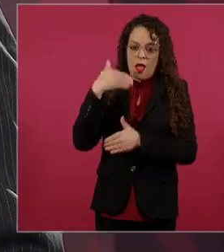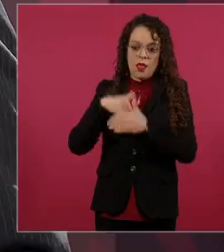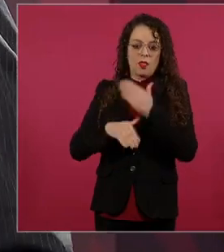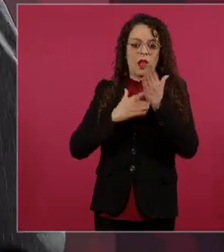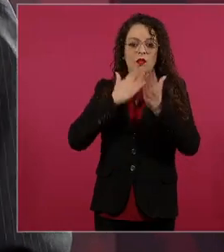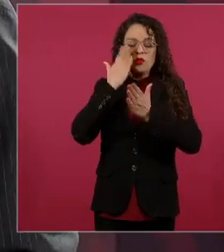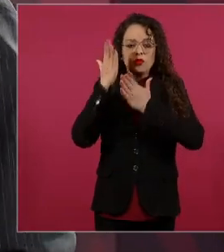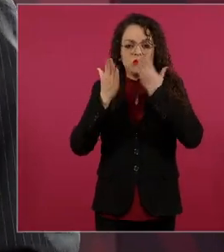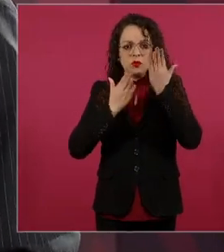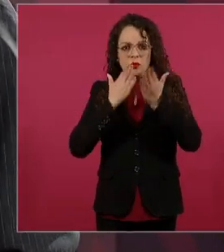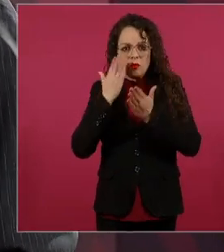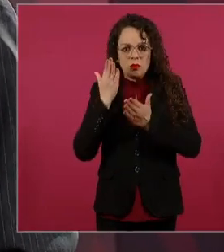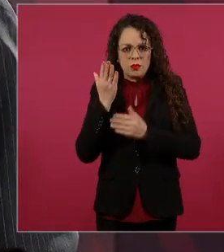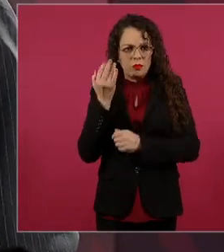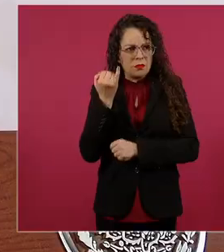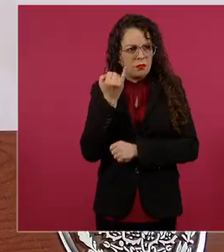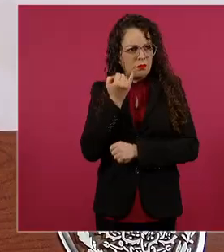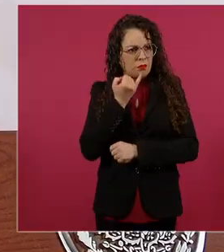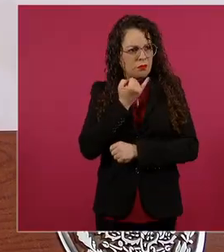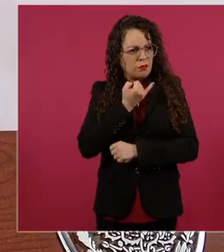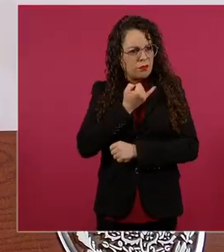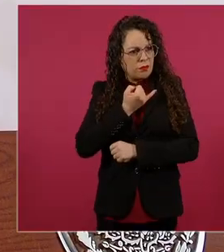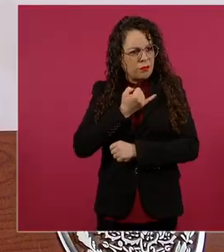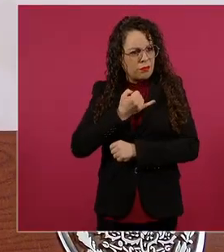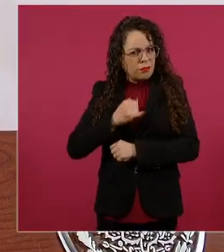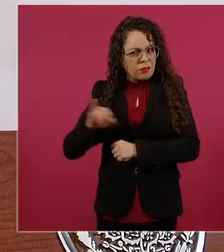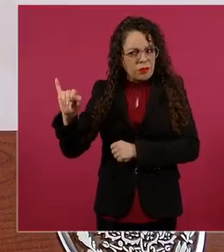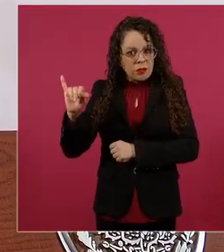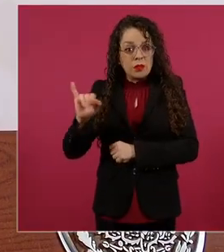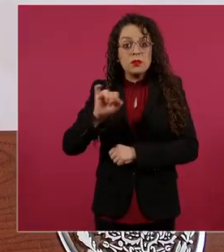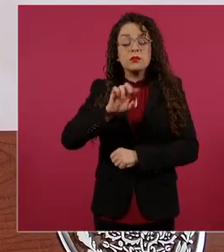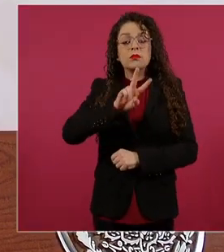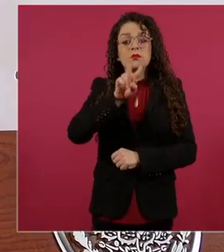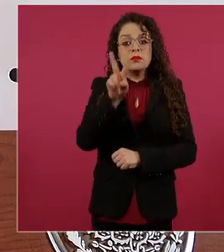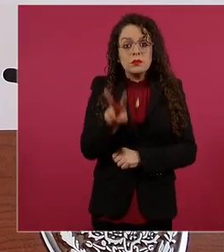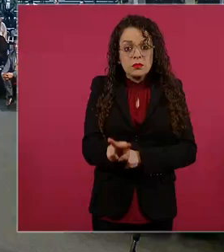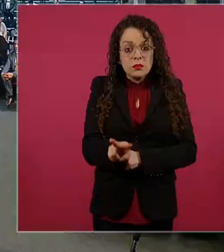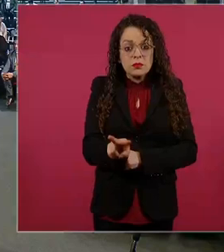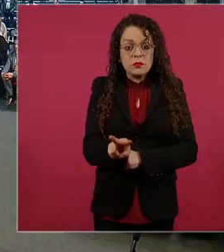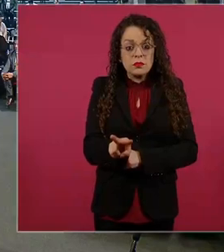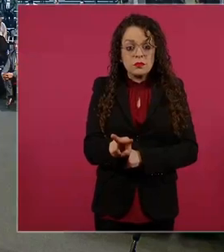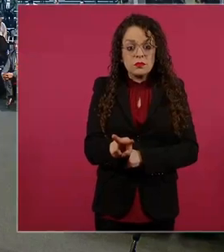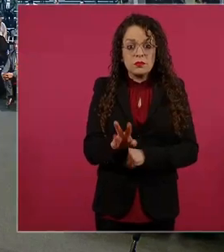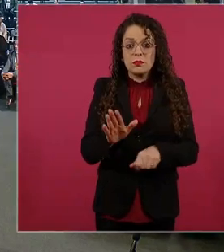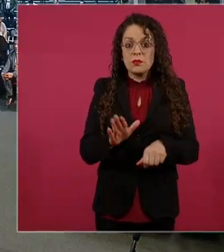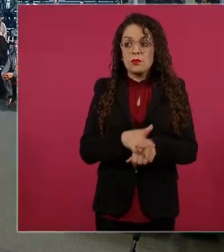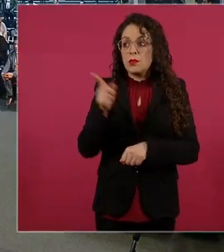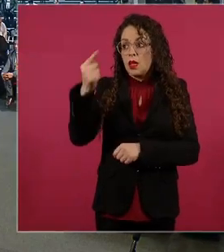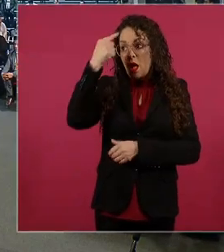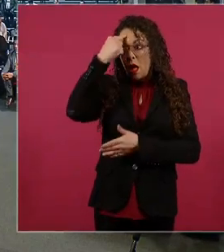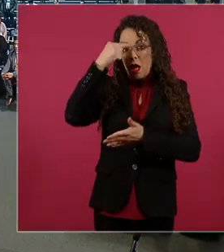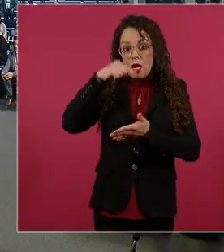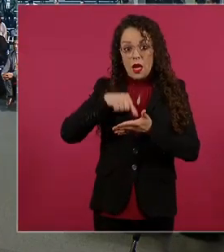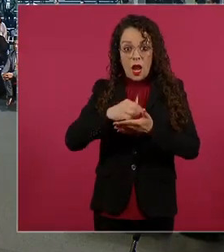también consideraban pues que la educación era un privilegio no un derecho